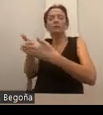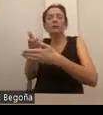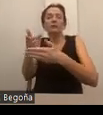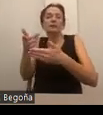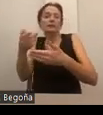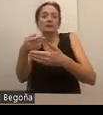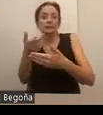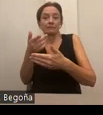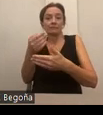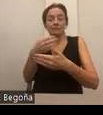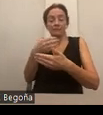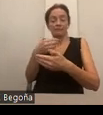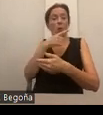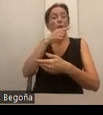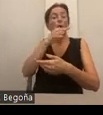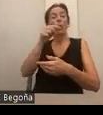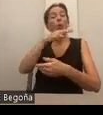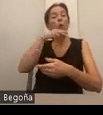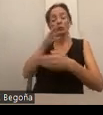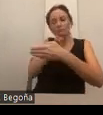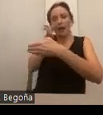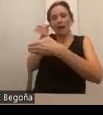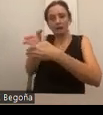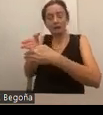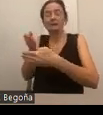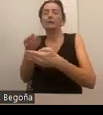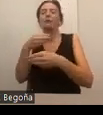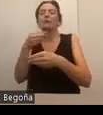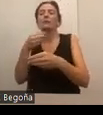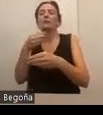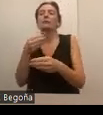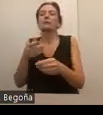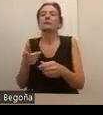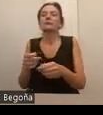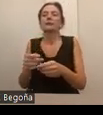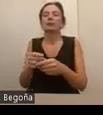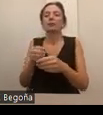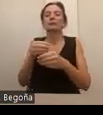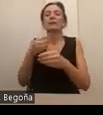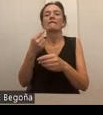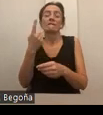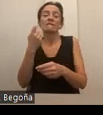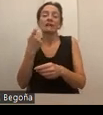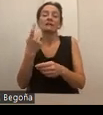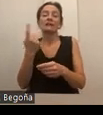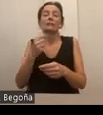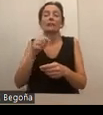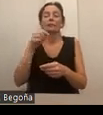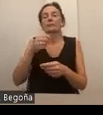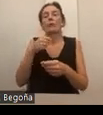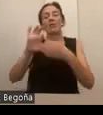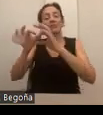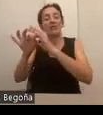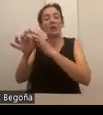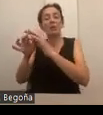glucosa entre dentro de la célula y haga su función. ¿De acuerdo? Entonces, habrá una falta de nutrición a nivel de las células porque, pese a